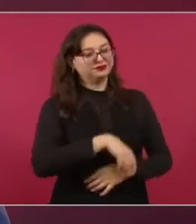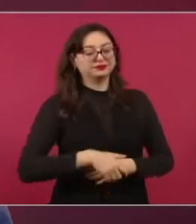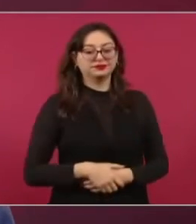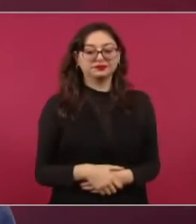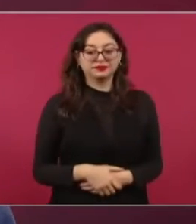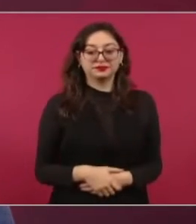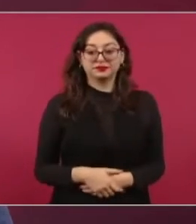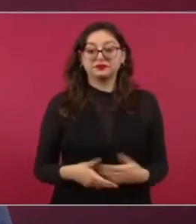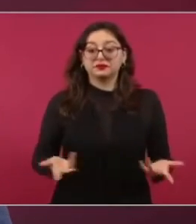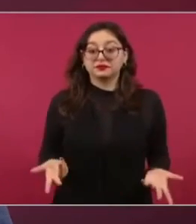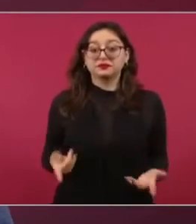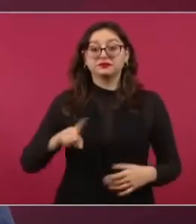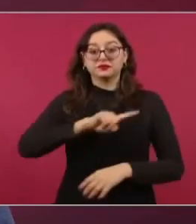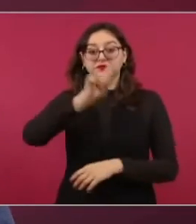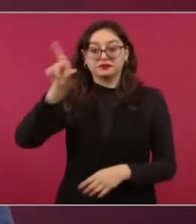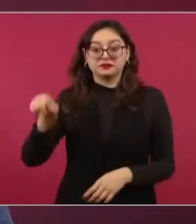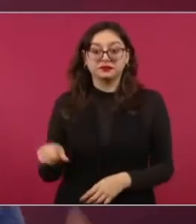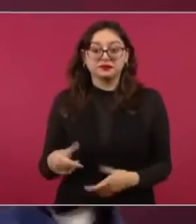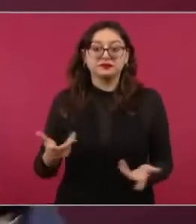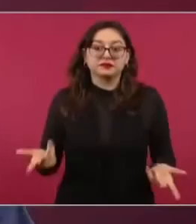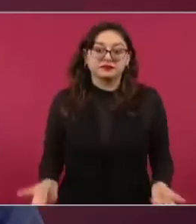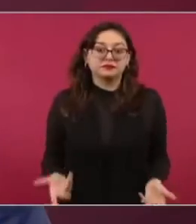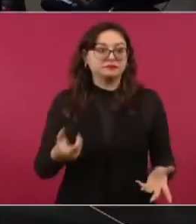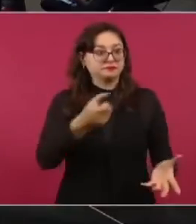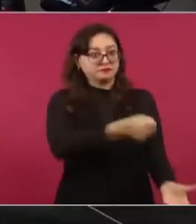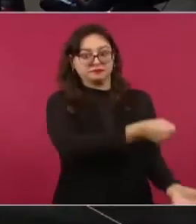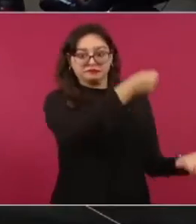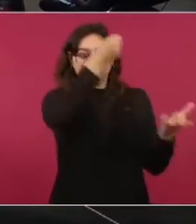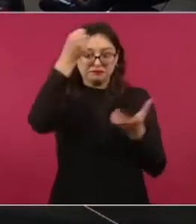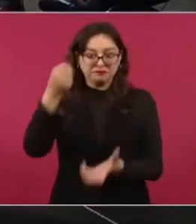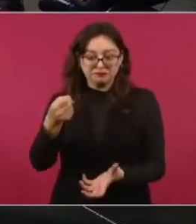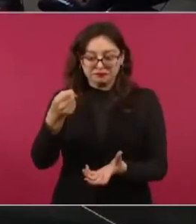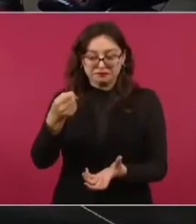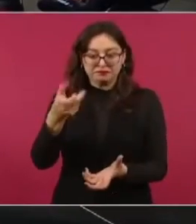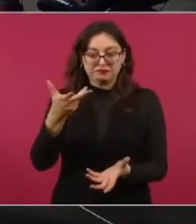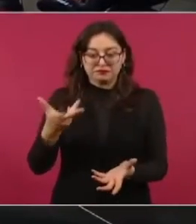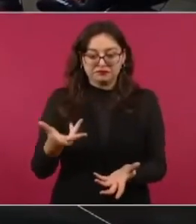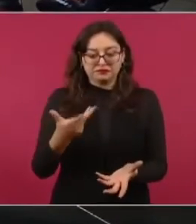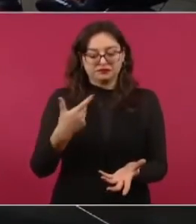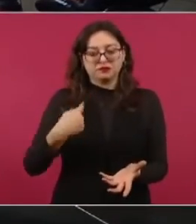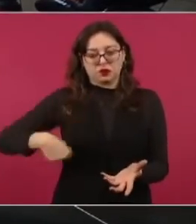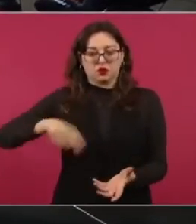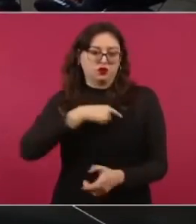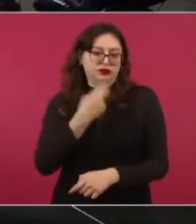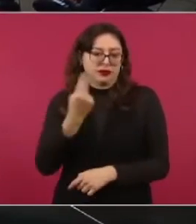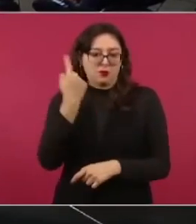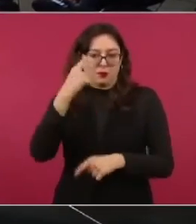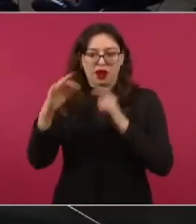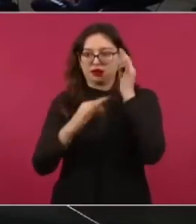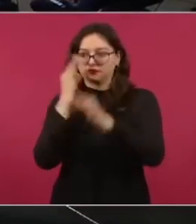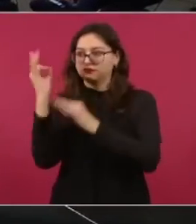¿Y qué hicimos? Pues utilizamos una parte nada más del presupuesto,